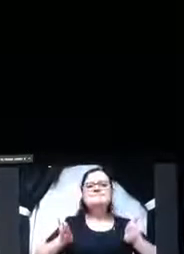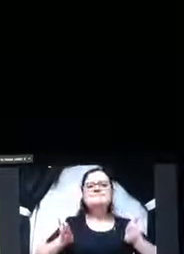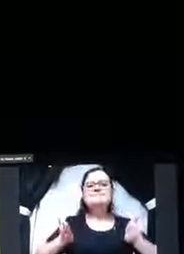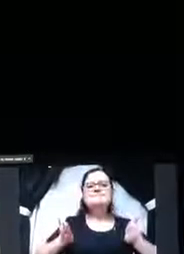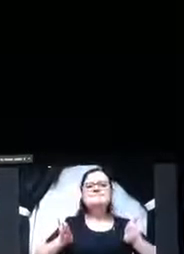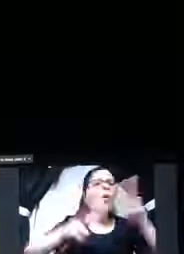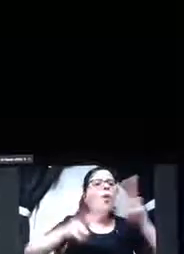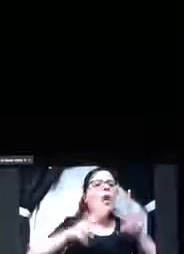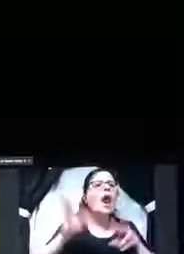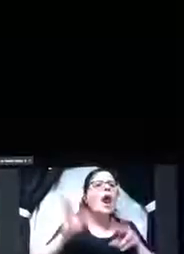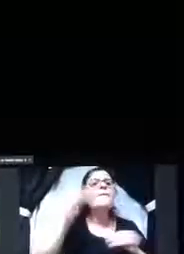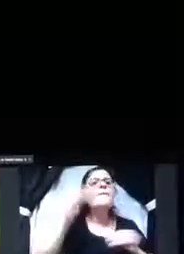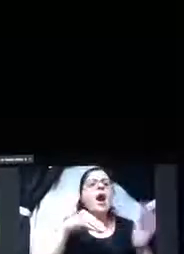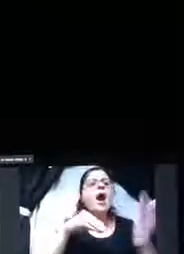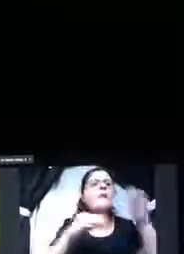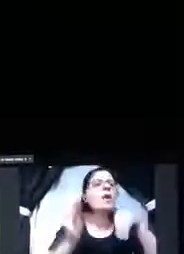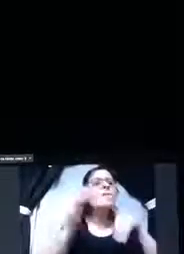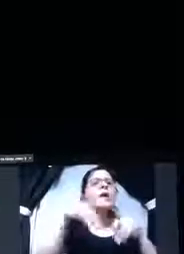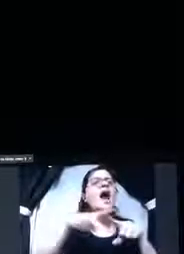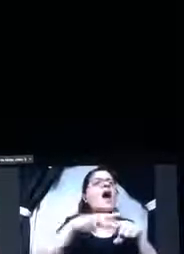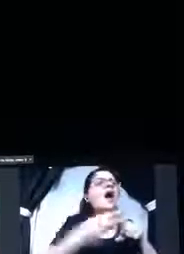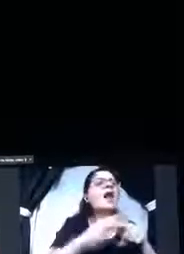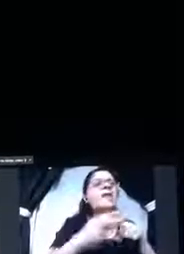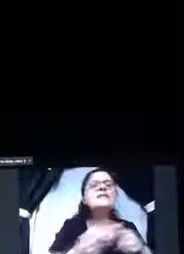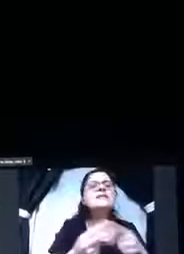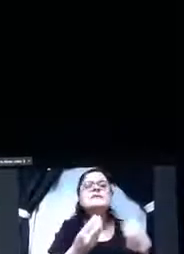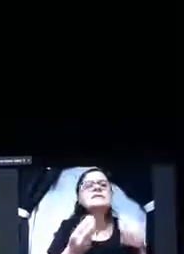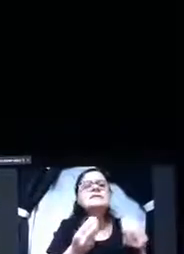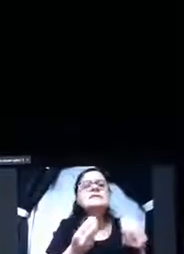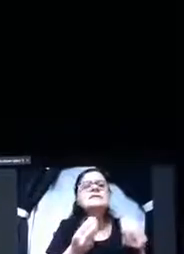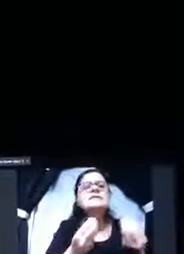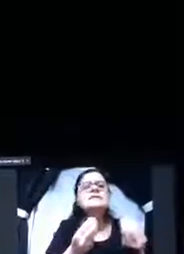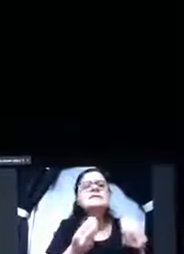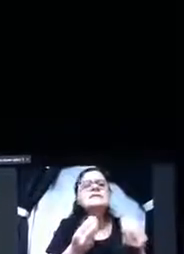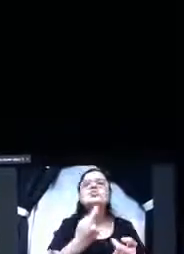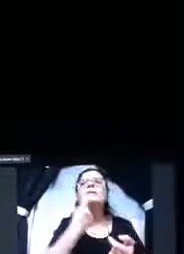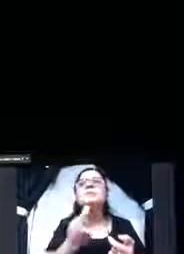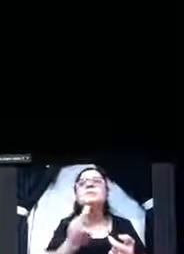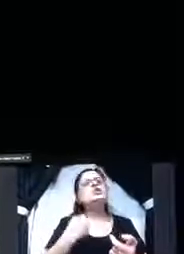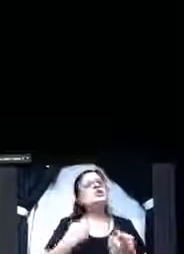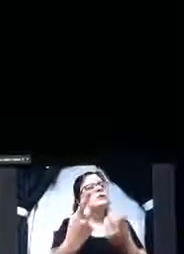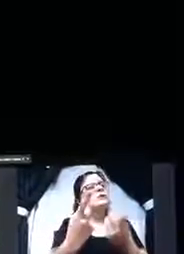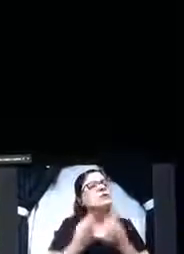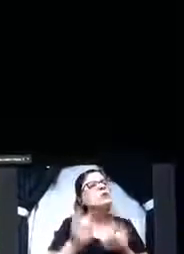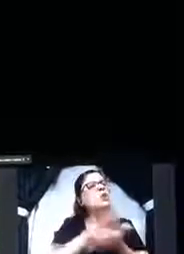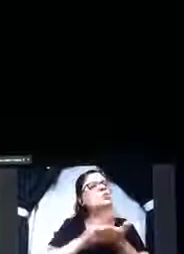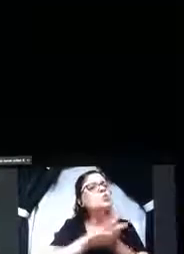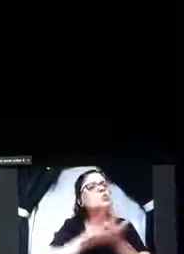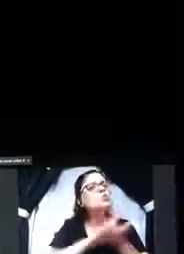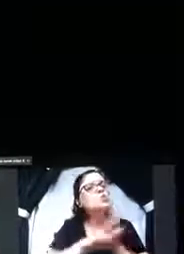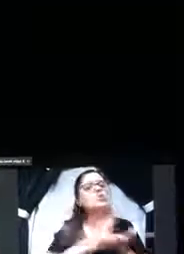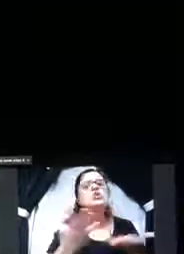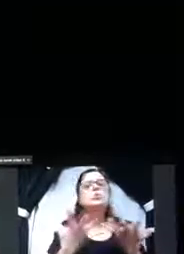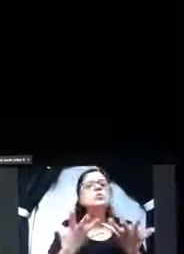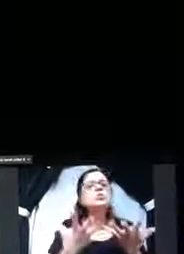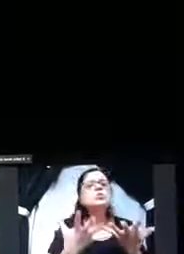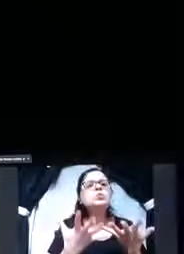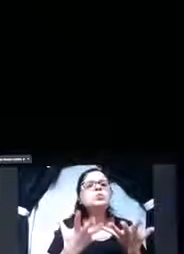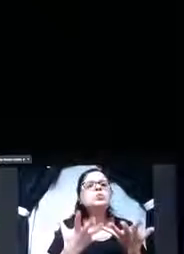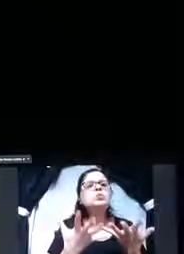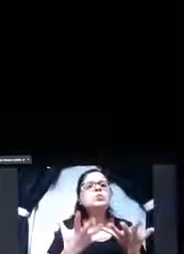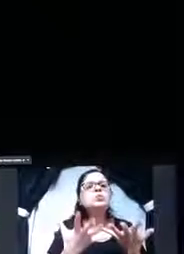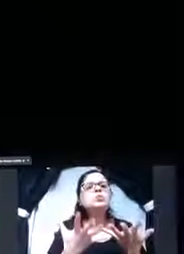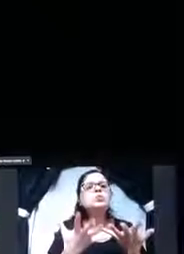impulsando a buscar cada vez más herramientas que dieran respuesta a los problemas o a los desafíos que yo